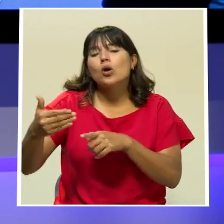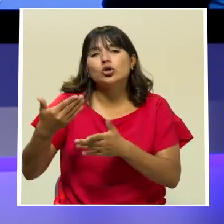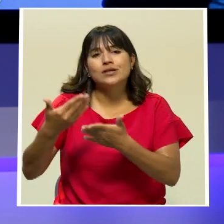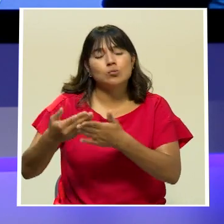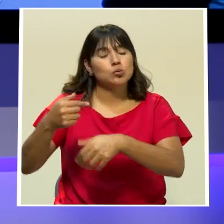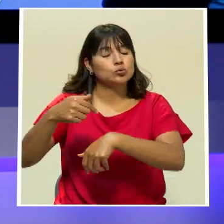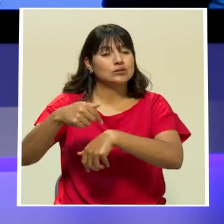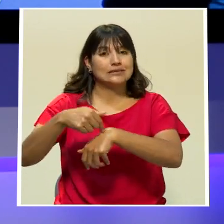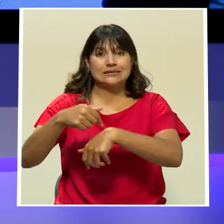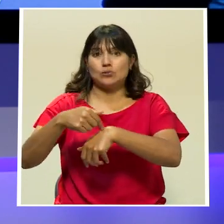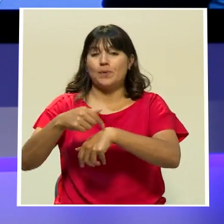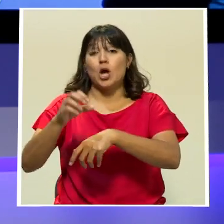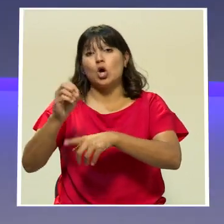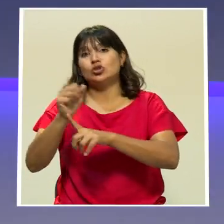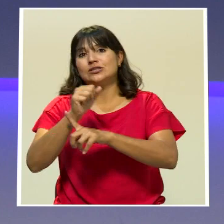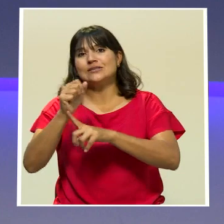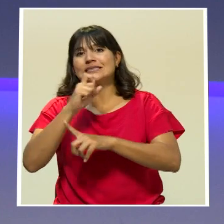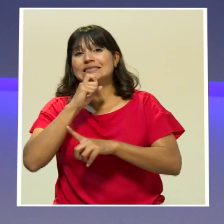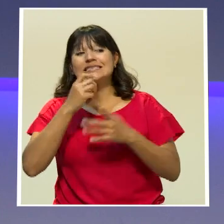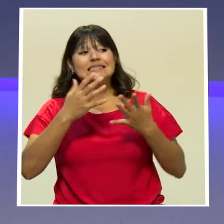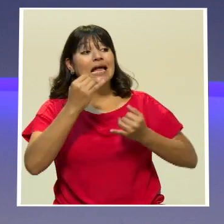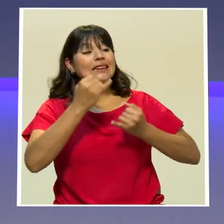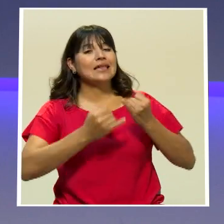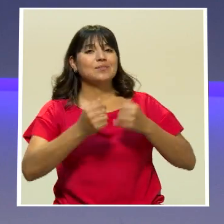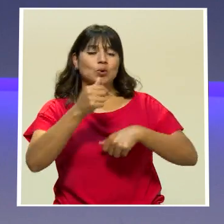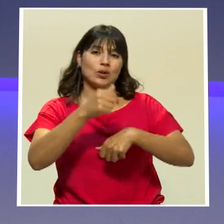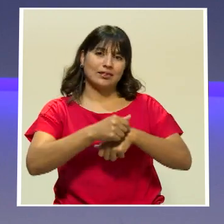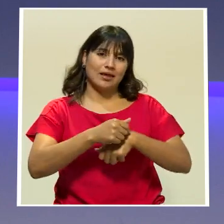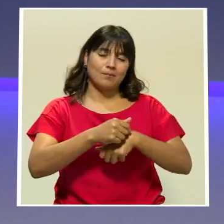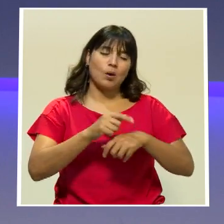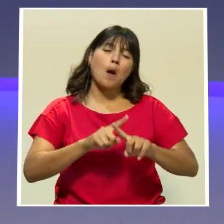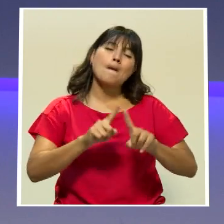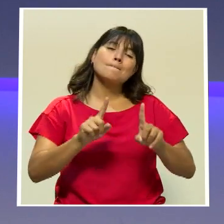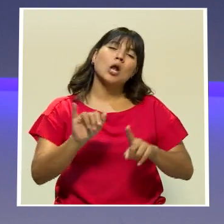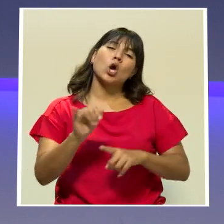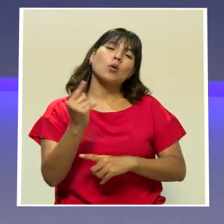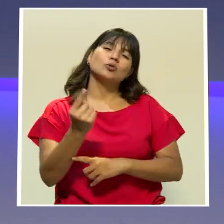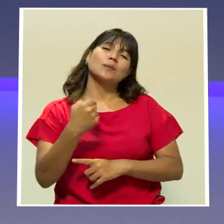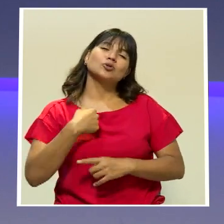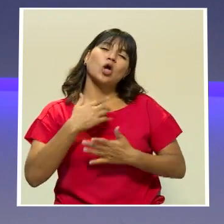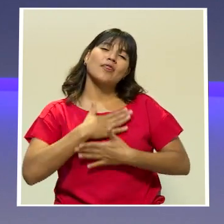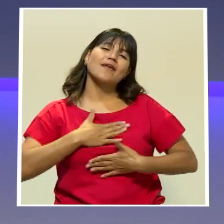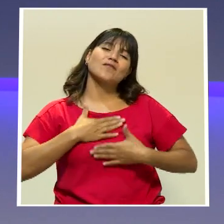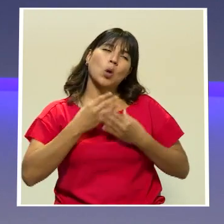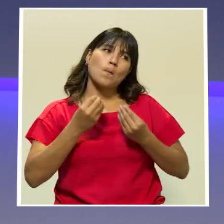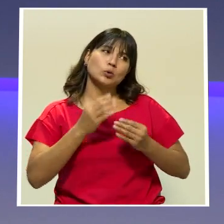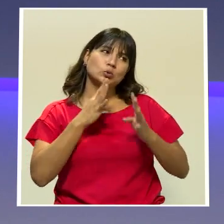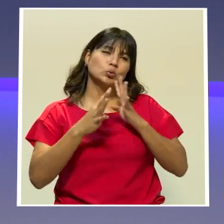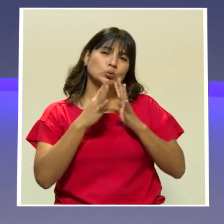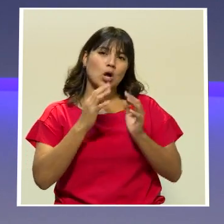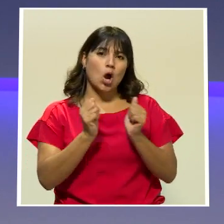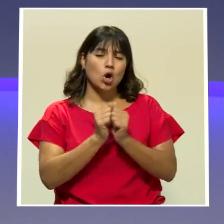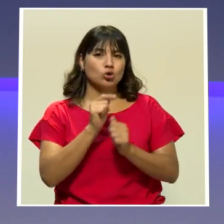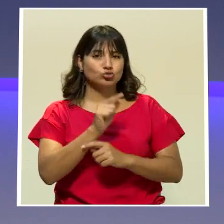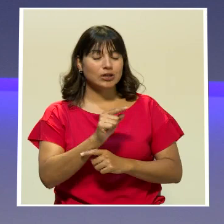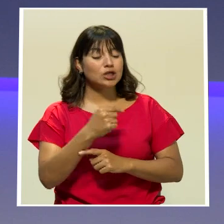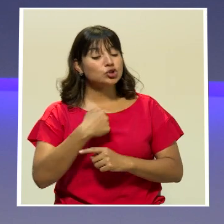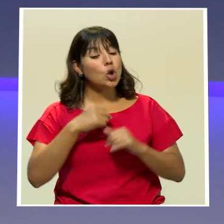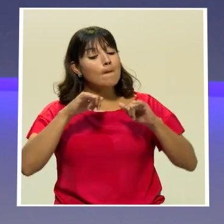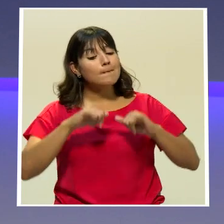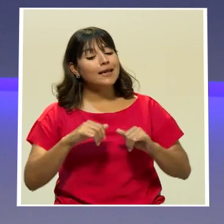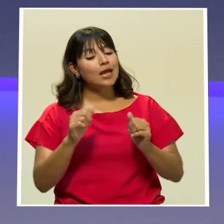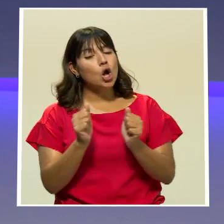penosas. Gustavo, se nos acabó el tiempo, pero como siempre yo disfruté mucho la charla. Me quedo